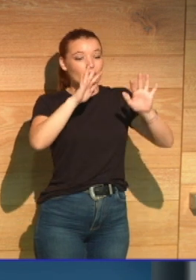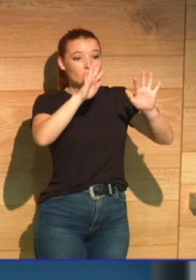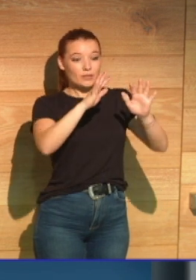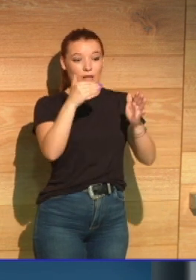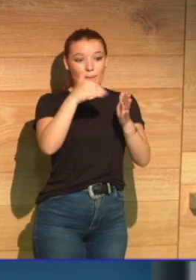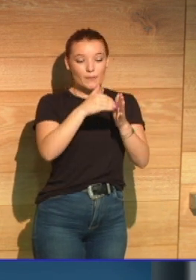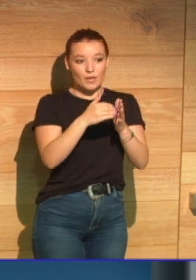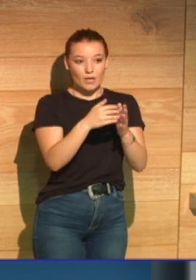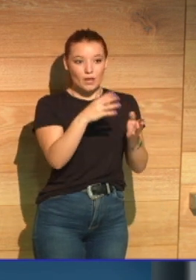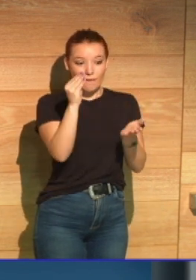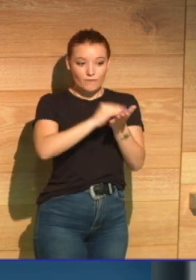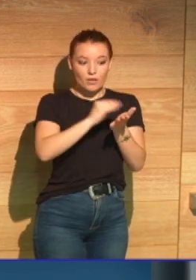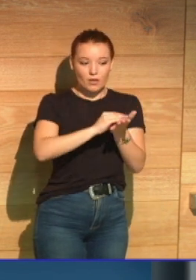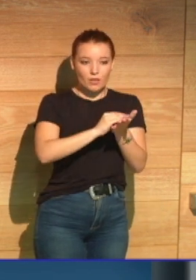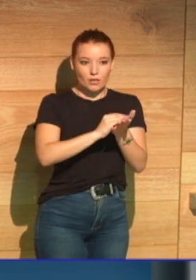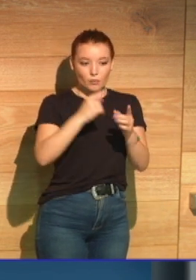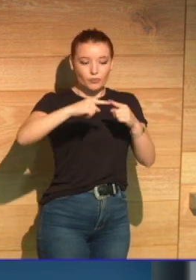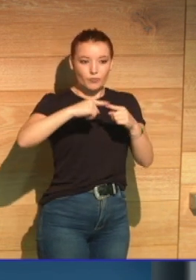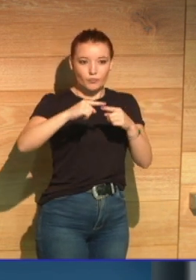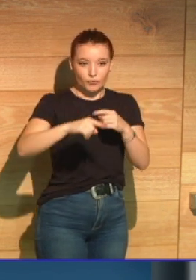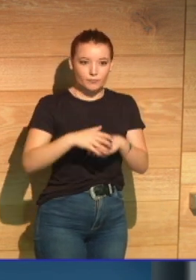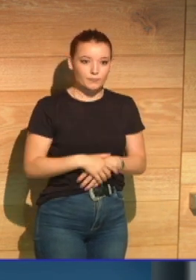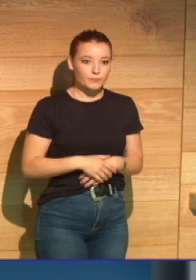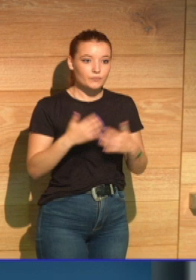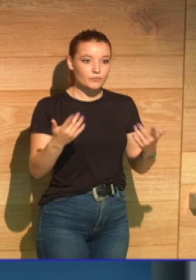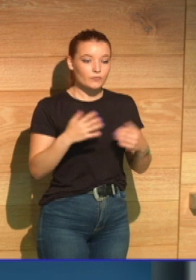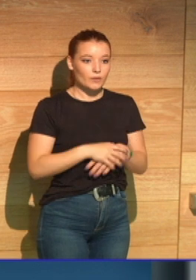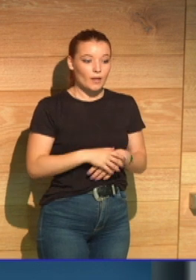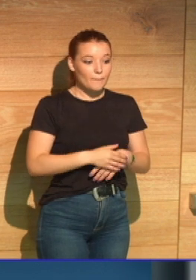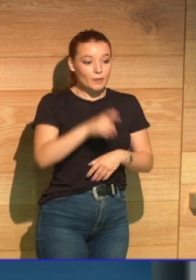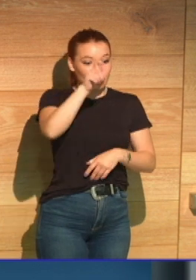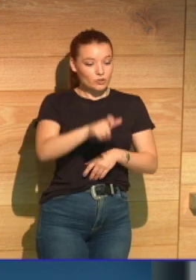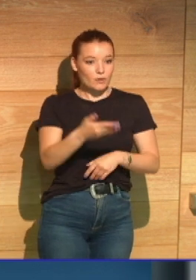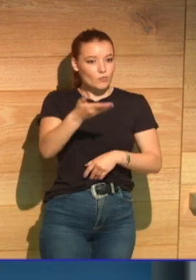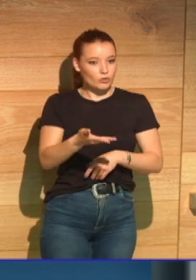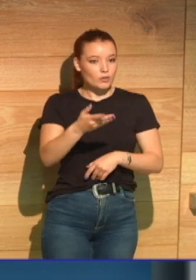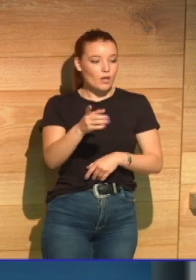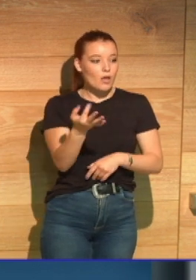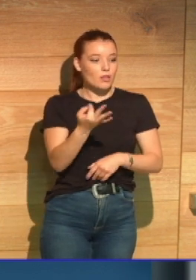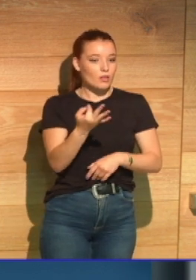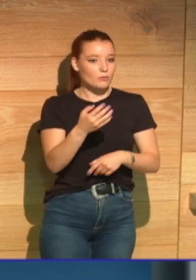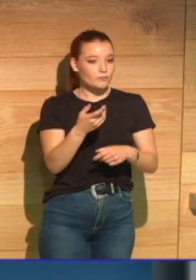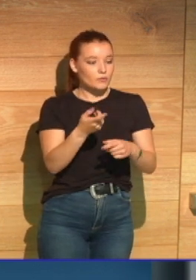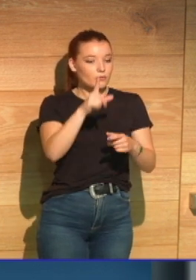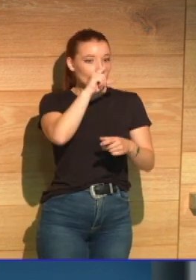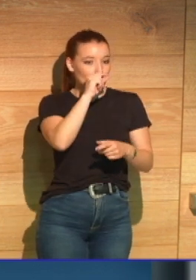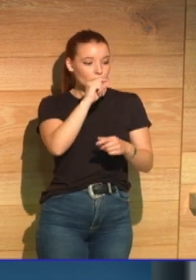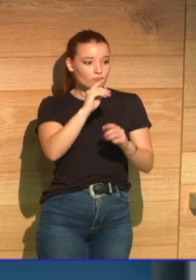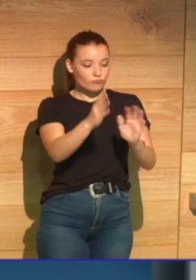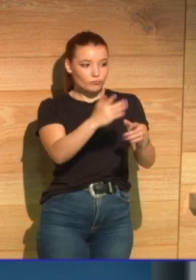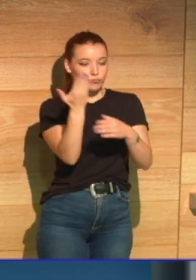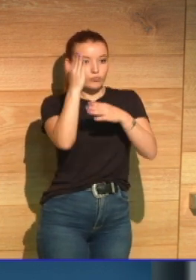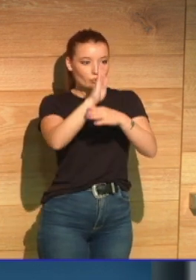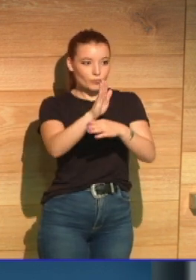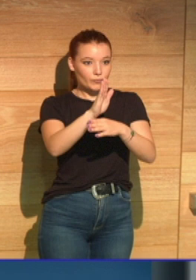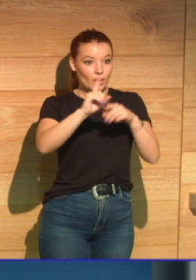El primero es tener una gran celebridad, un influencer que tome el tweet y en muy poco tiempo el tweet alcanza el 1,000,000